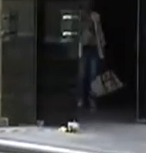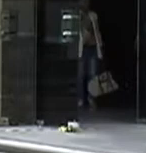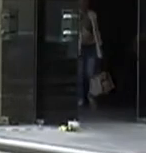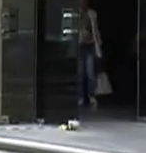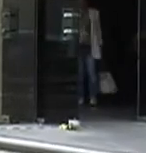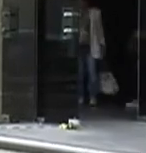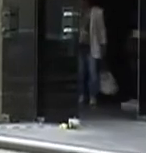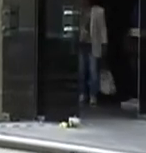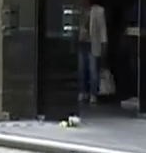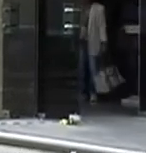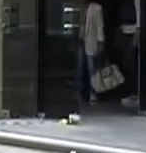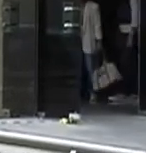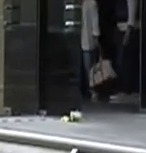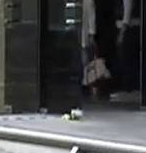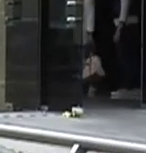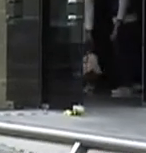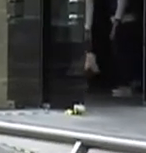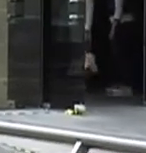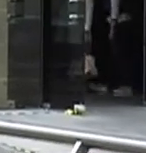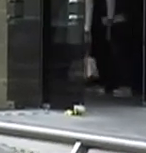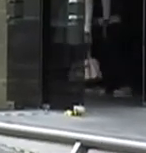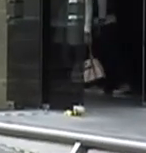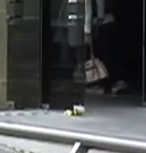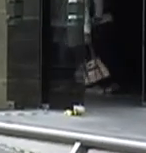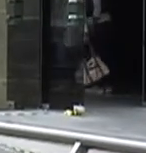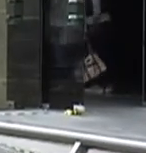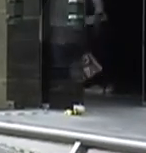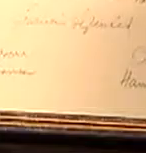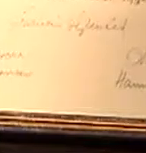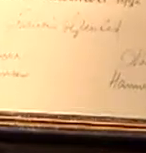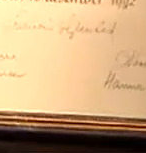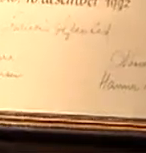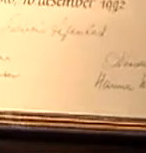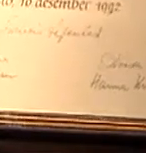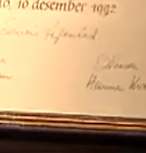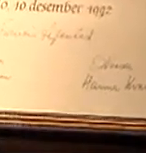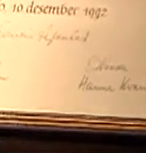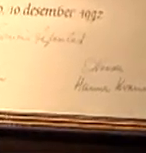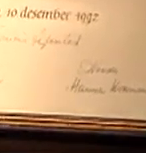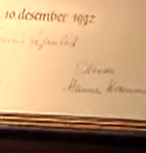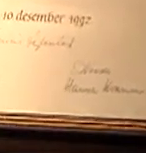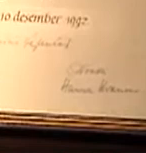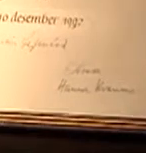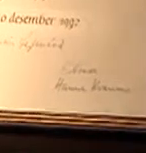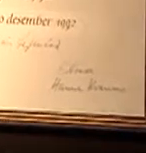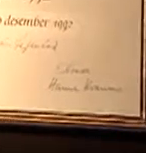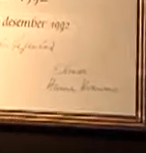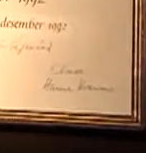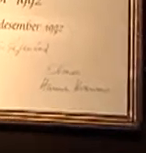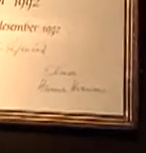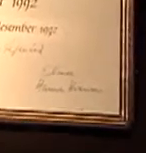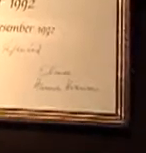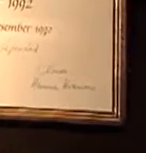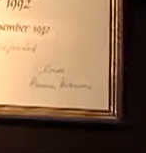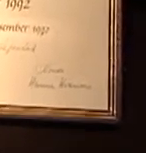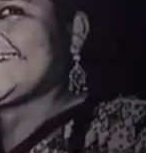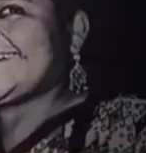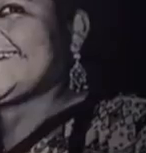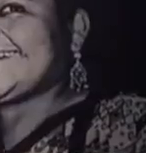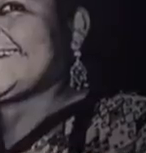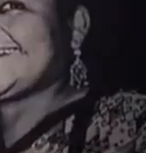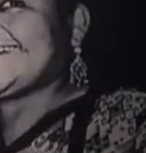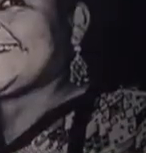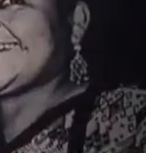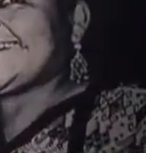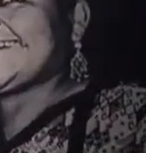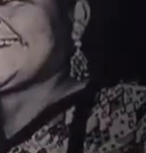Desde 1992, el Museo del Templo Mayor resguarda la medalla y el pergamino del Premio Nobel adjudicado a Rigoberta Menchú.